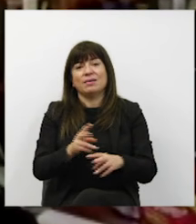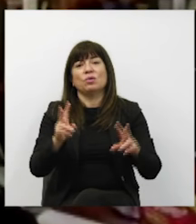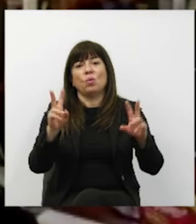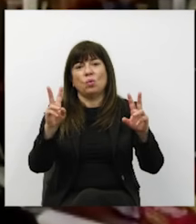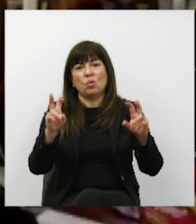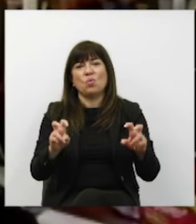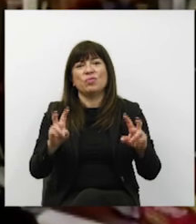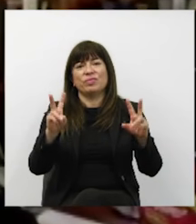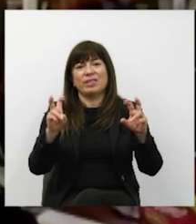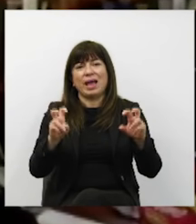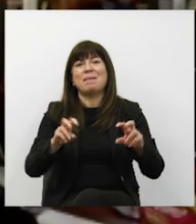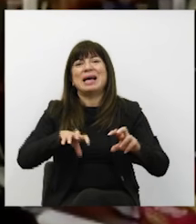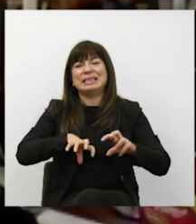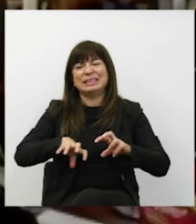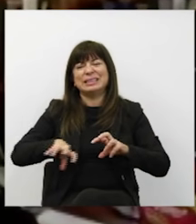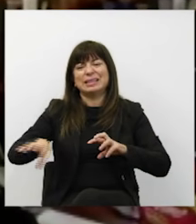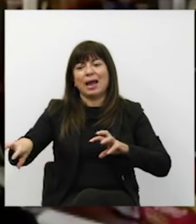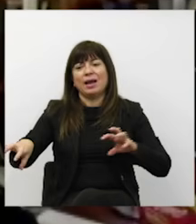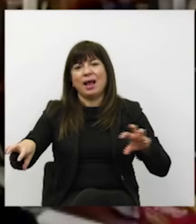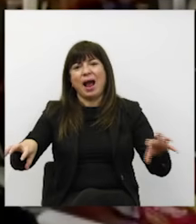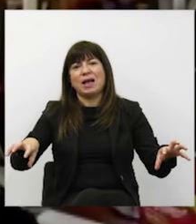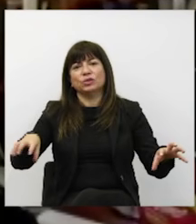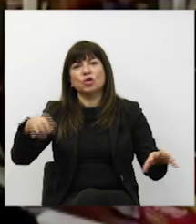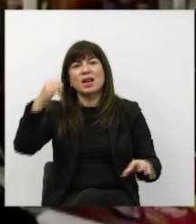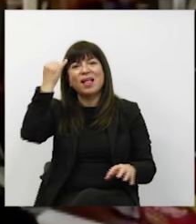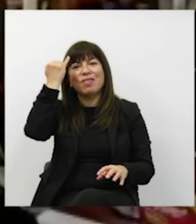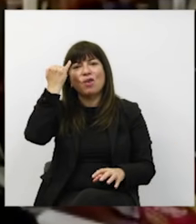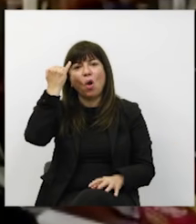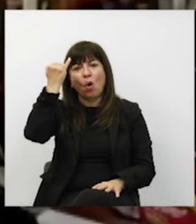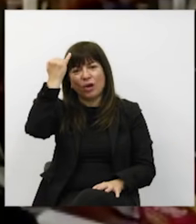de segregación ideológica